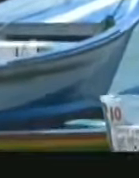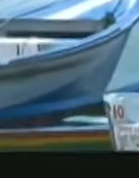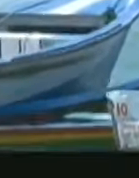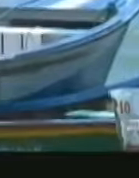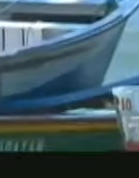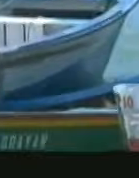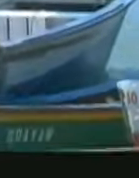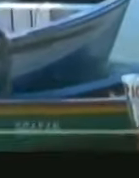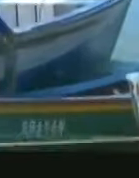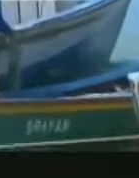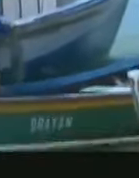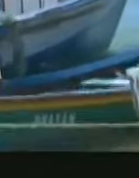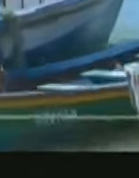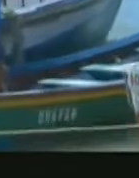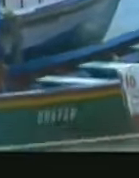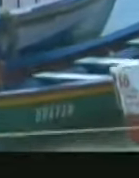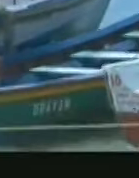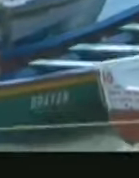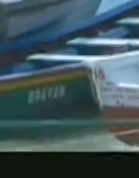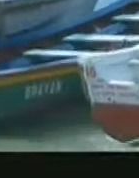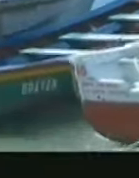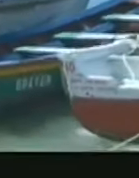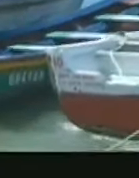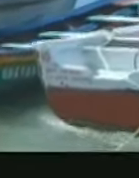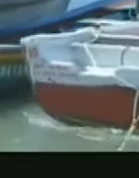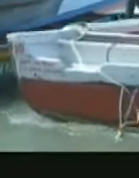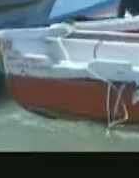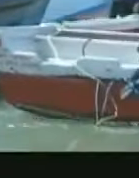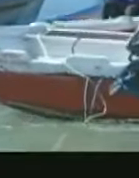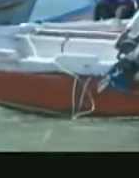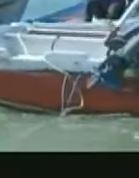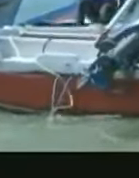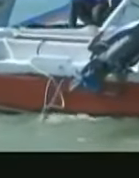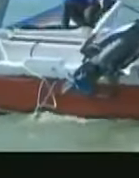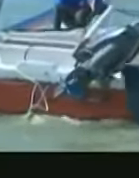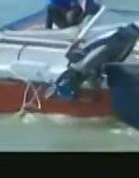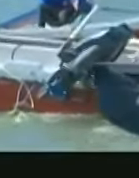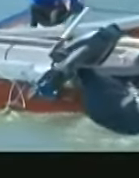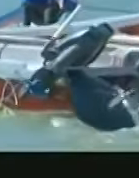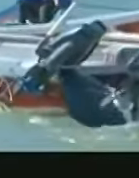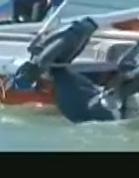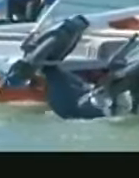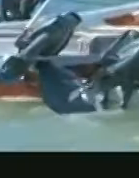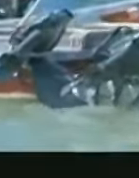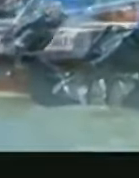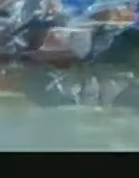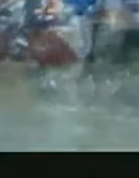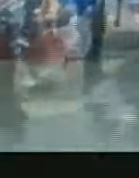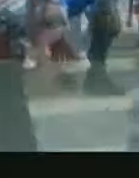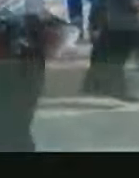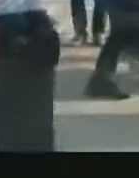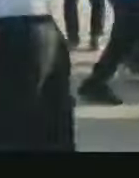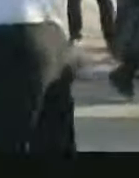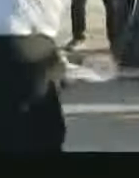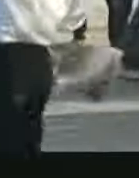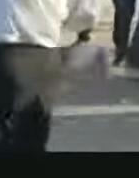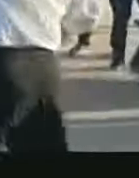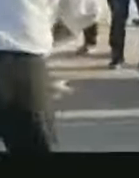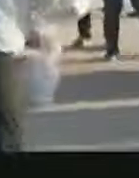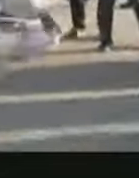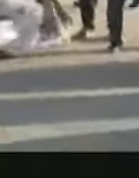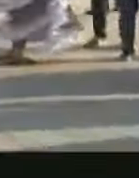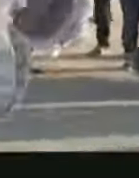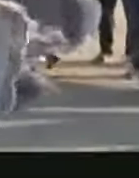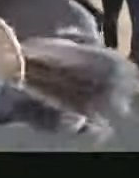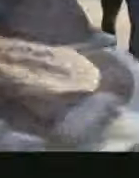la República, el jefe de Estado, Nicolás Maduro, es recibido por Danzas Carúpano, niños y niñas